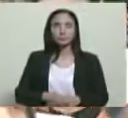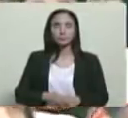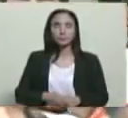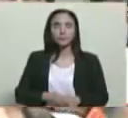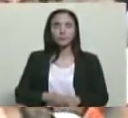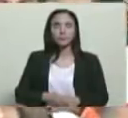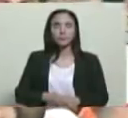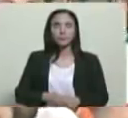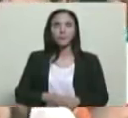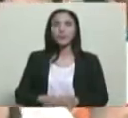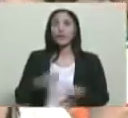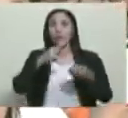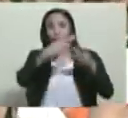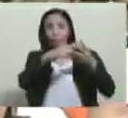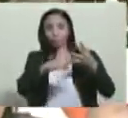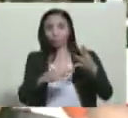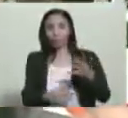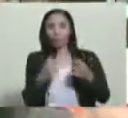garantizarle la materia prima.